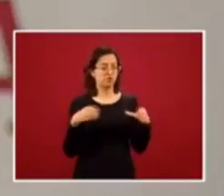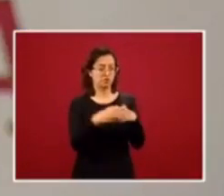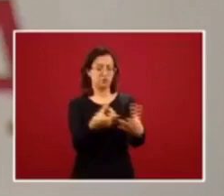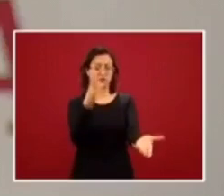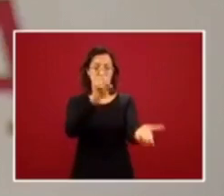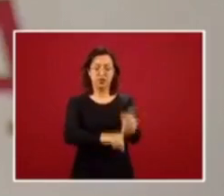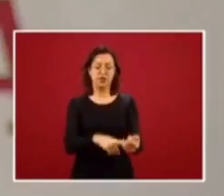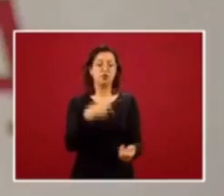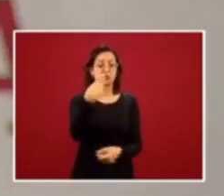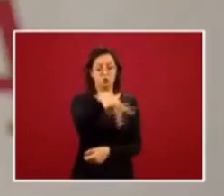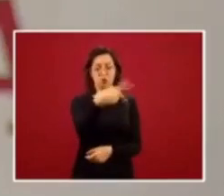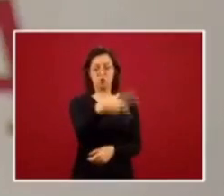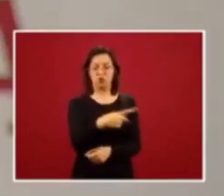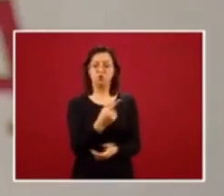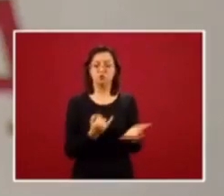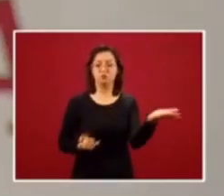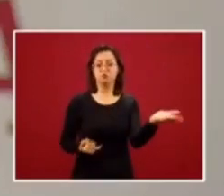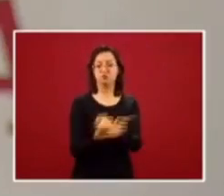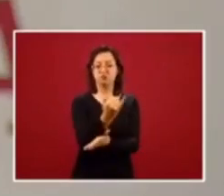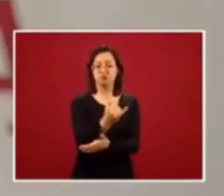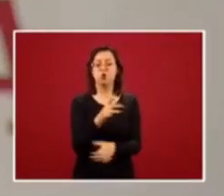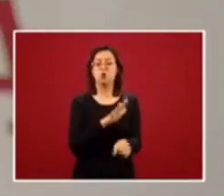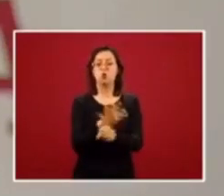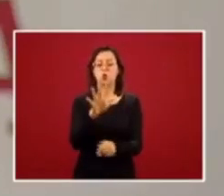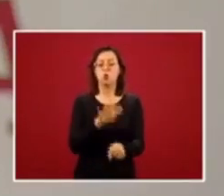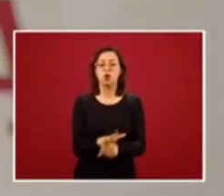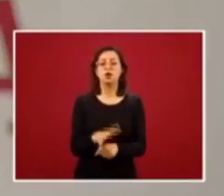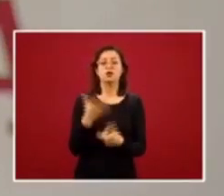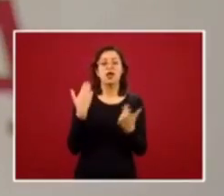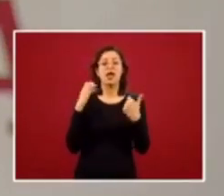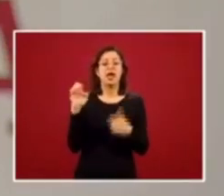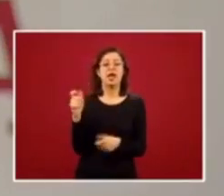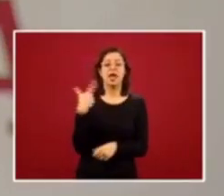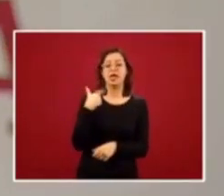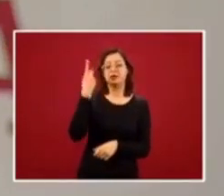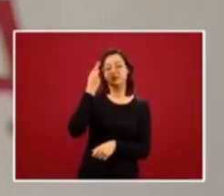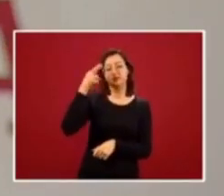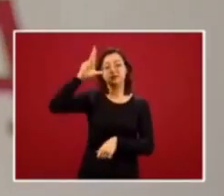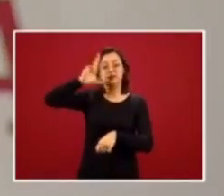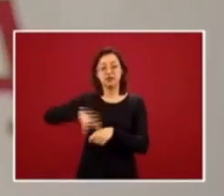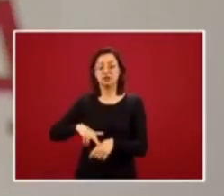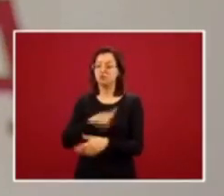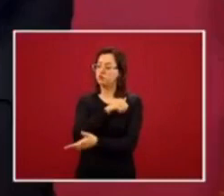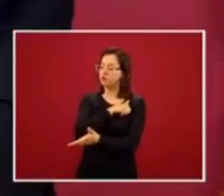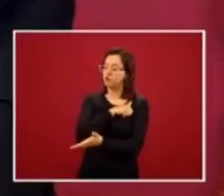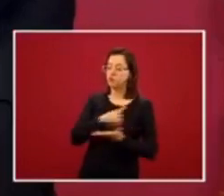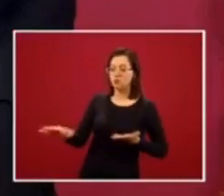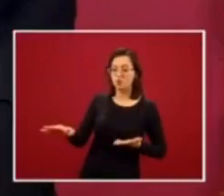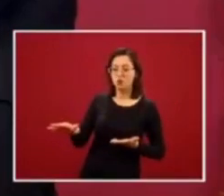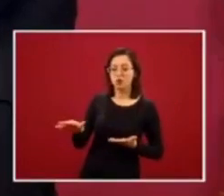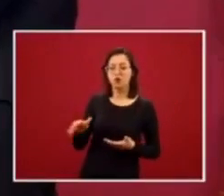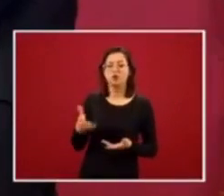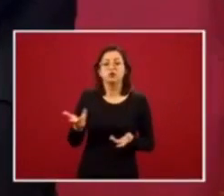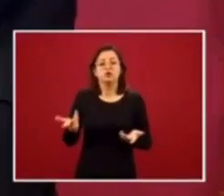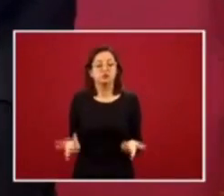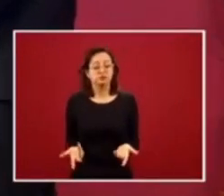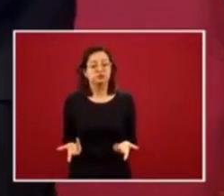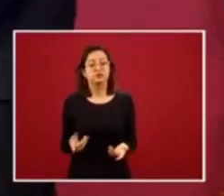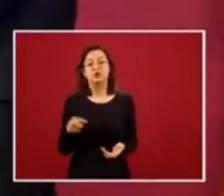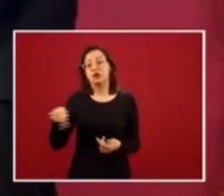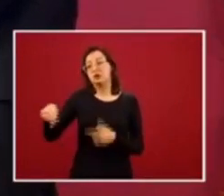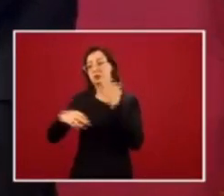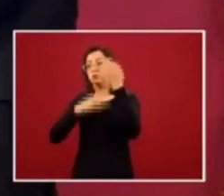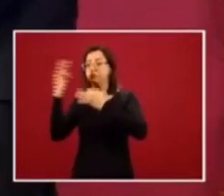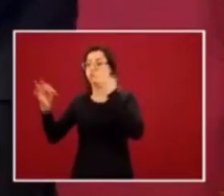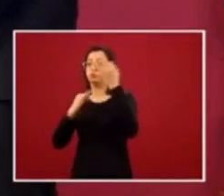importante de destituir al entonces director del hospital esta decisión contrario a lo que se ha querido hacer ver